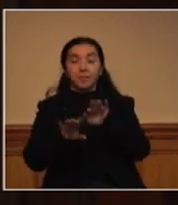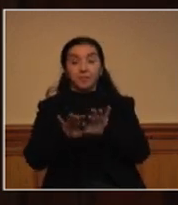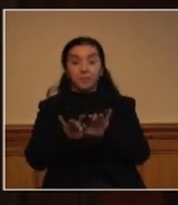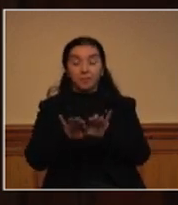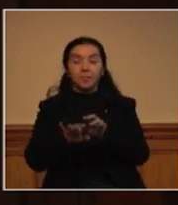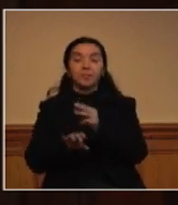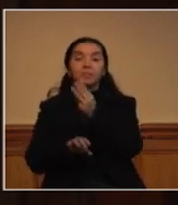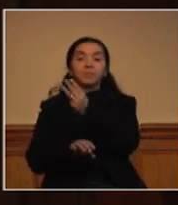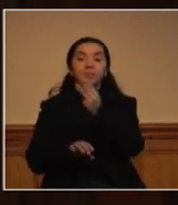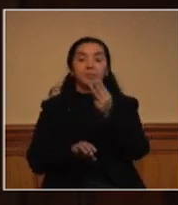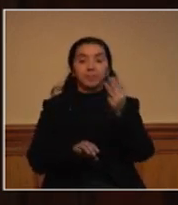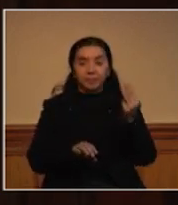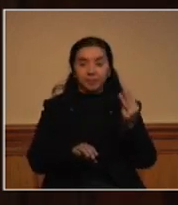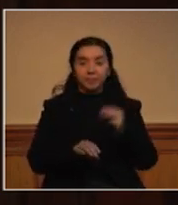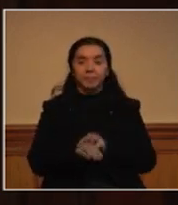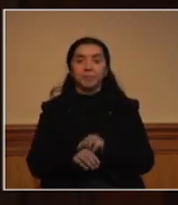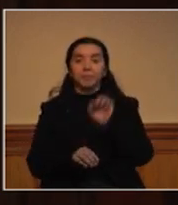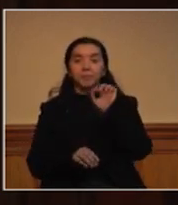página web